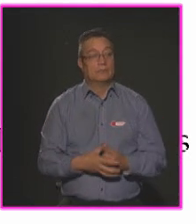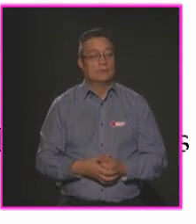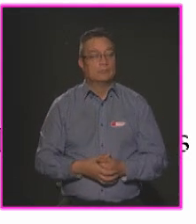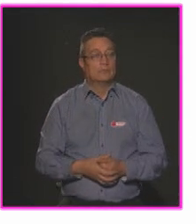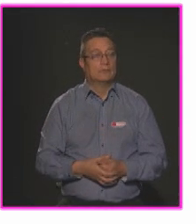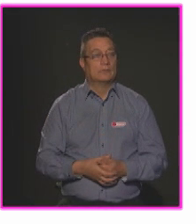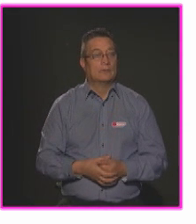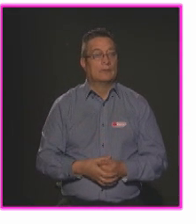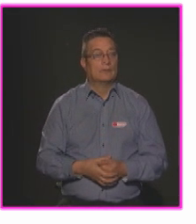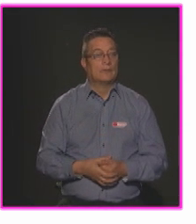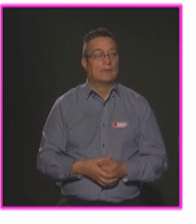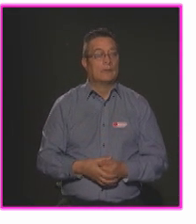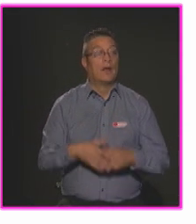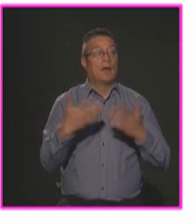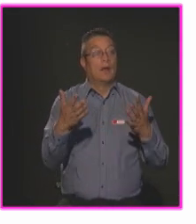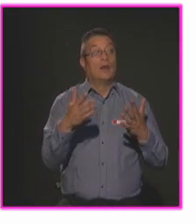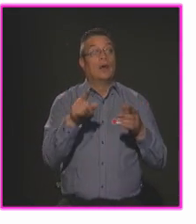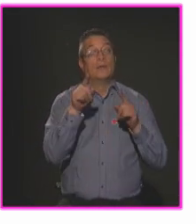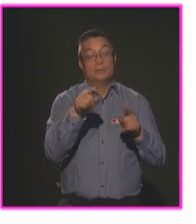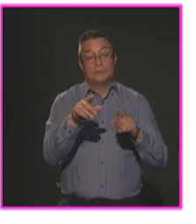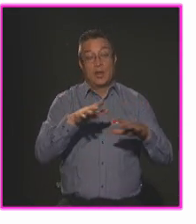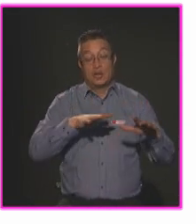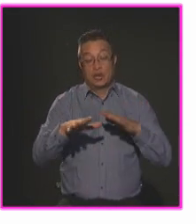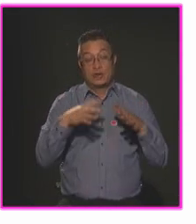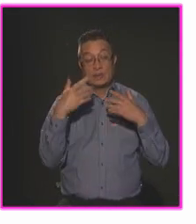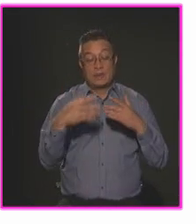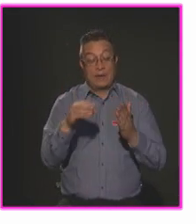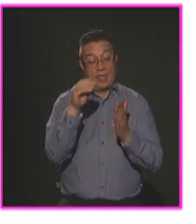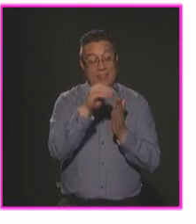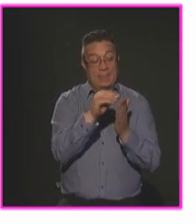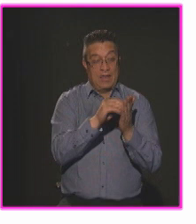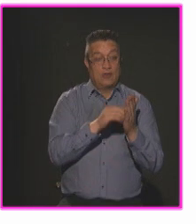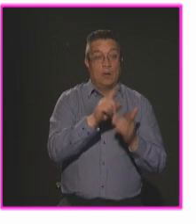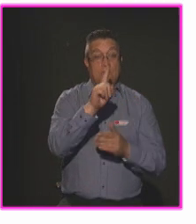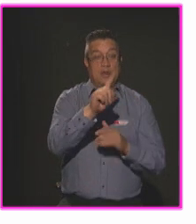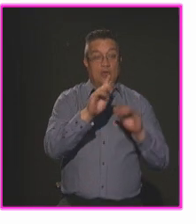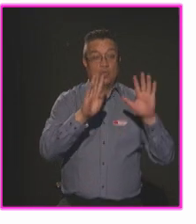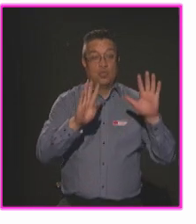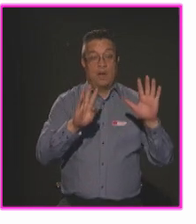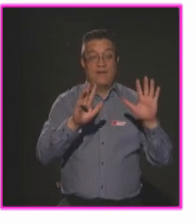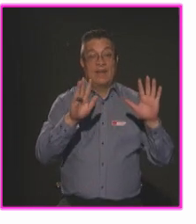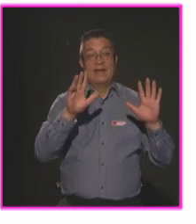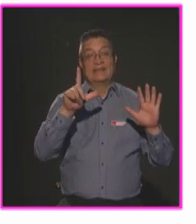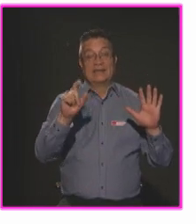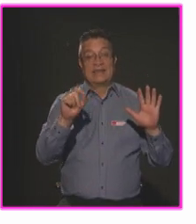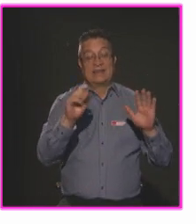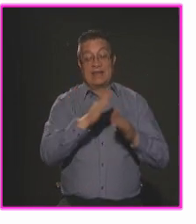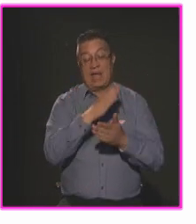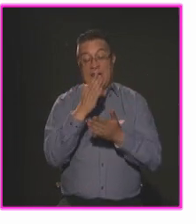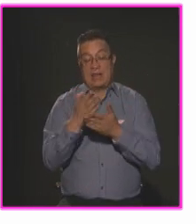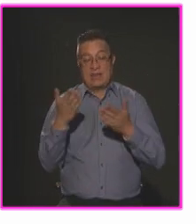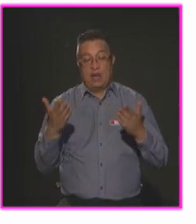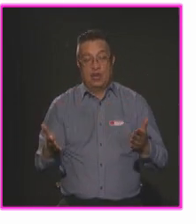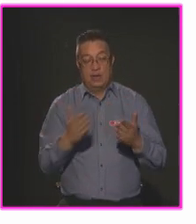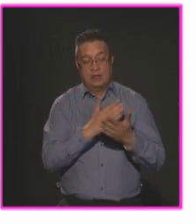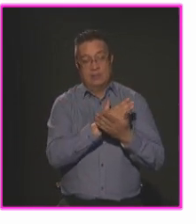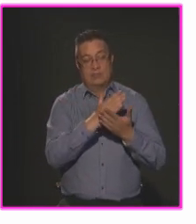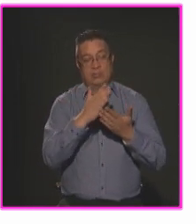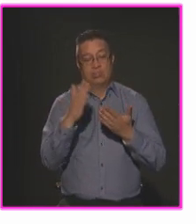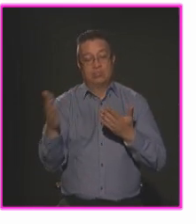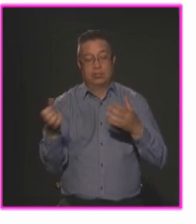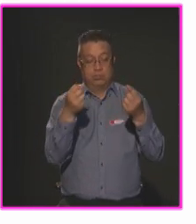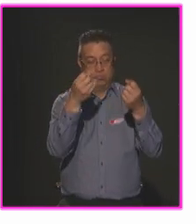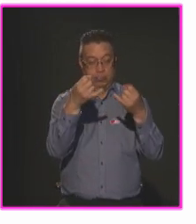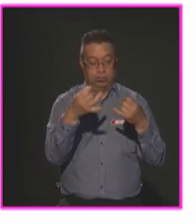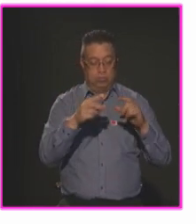Bueno, la cosa es que tomaron datos desde 1970 en adelante. O sea, al final de cuenta lo que